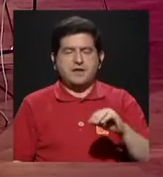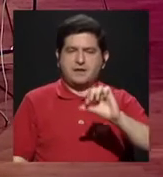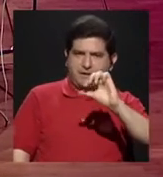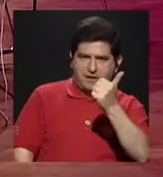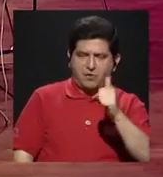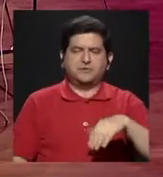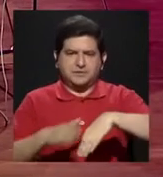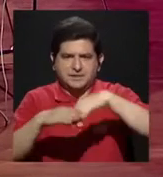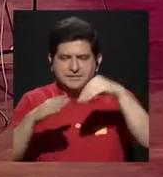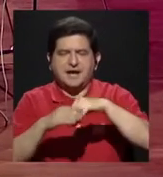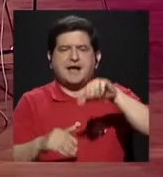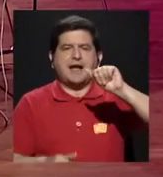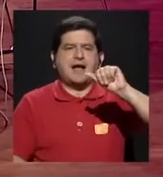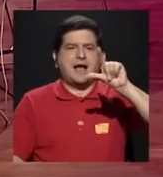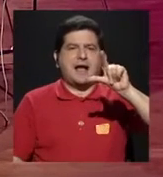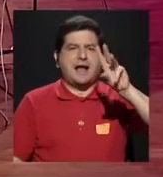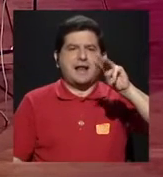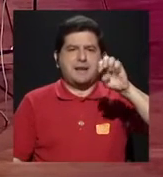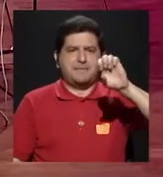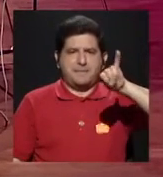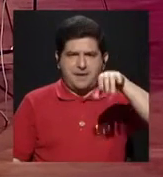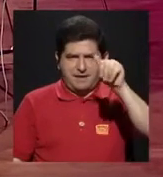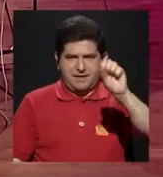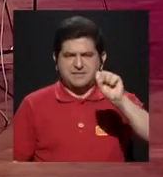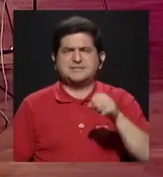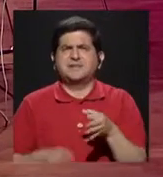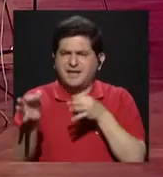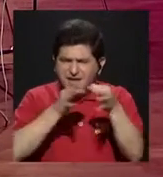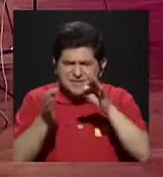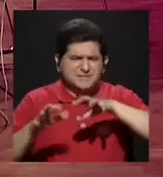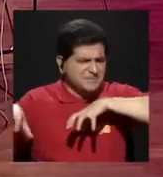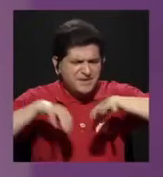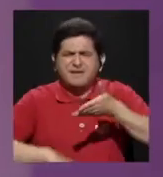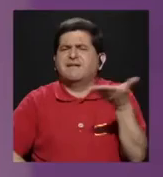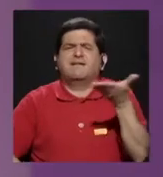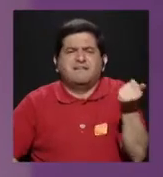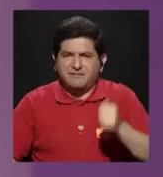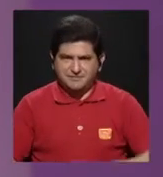especializada en extraer almejas. Cuéntenos, Alex, un poco lo que es esa actividad.